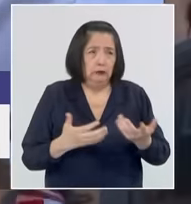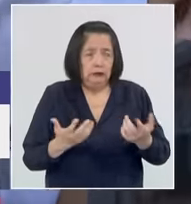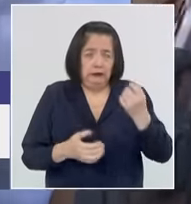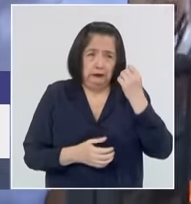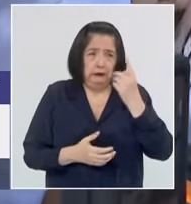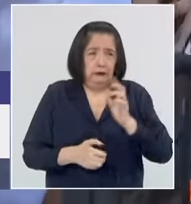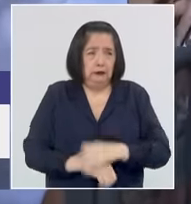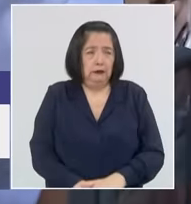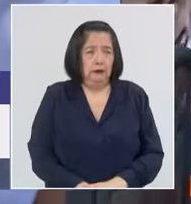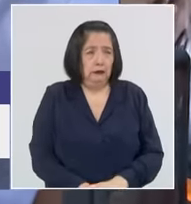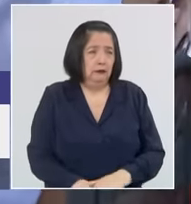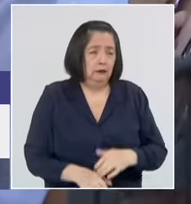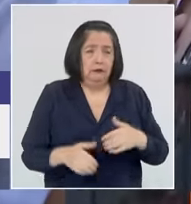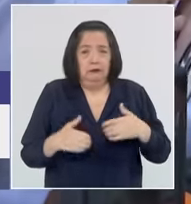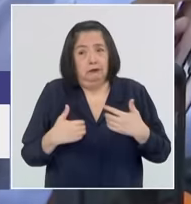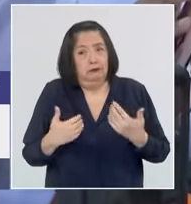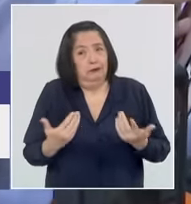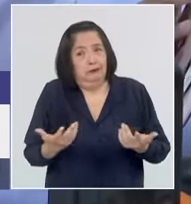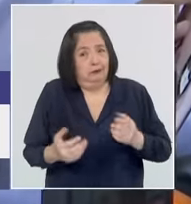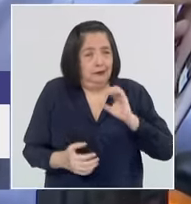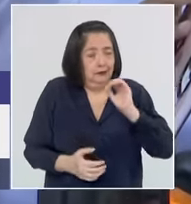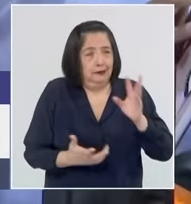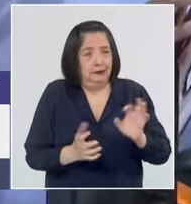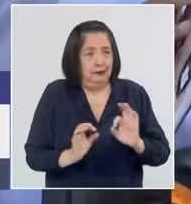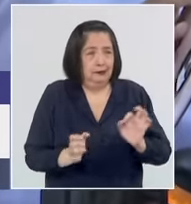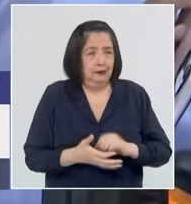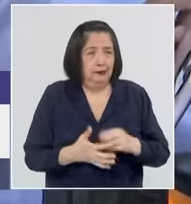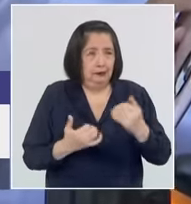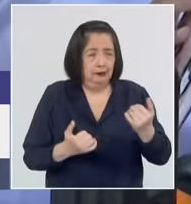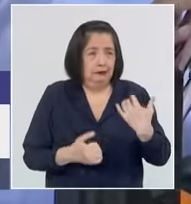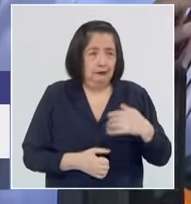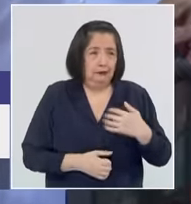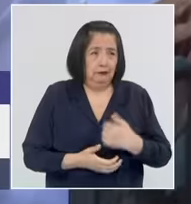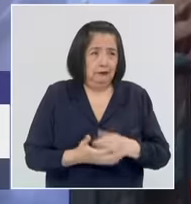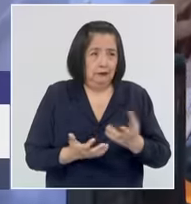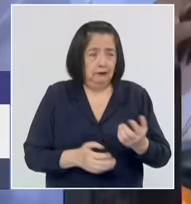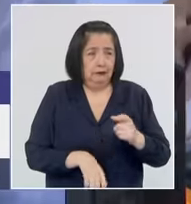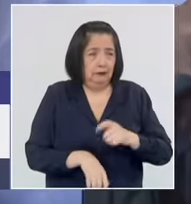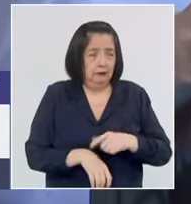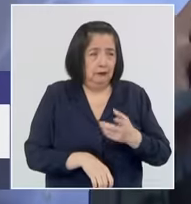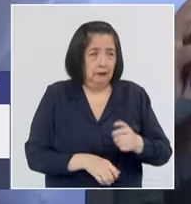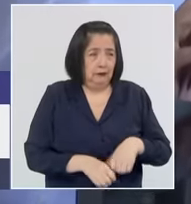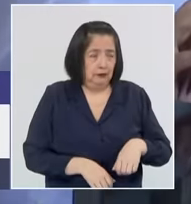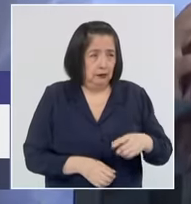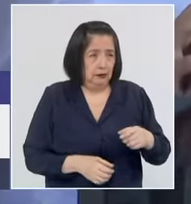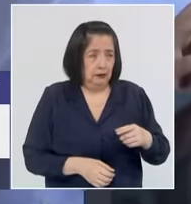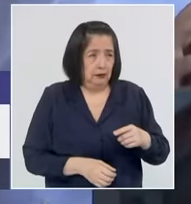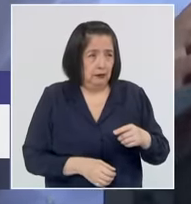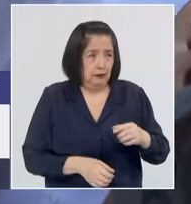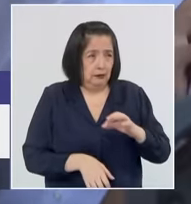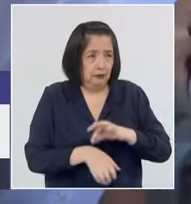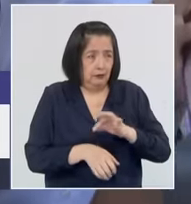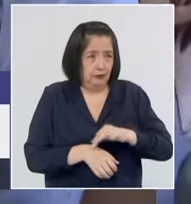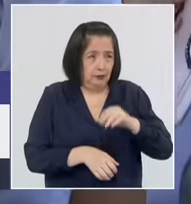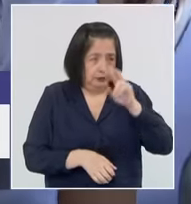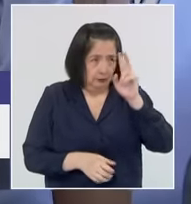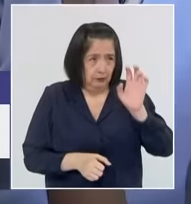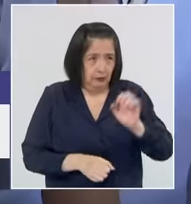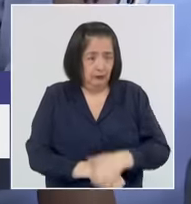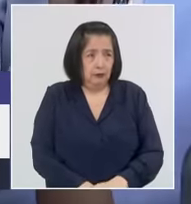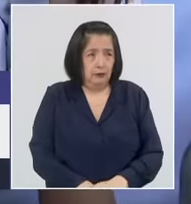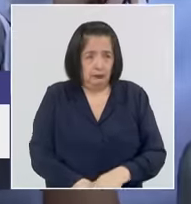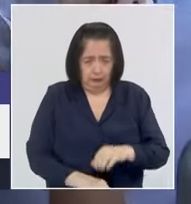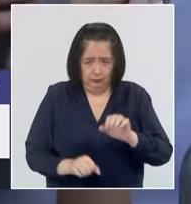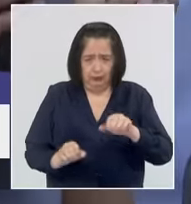comprendo. No puedo hacer ningún comentario, en realidad estamos pasando por un momento bastante... ¿Él se encuentra en el Perú? ¿Se encuentra en el Perú?